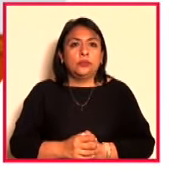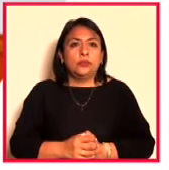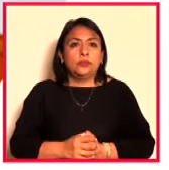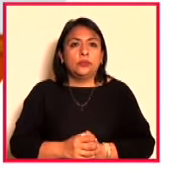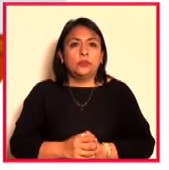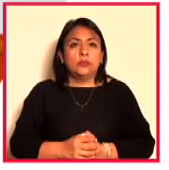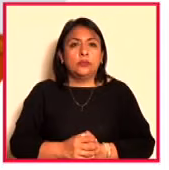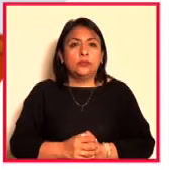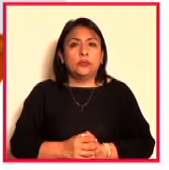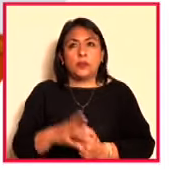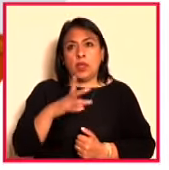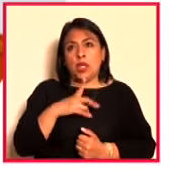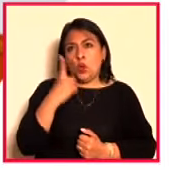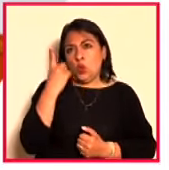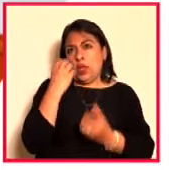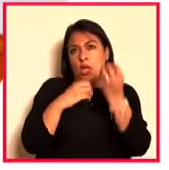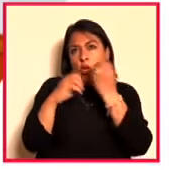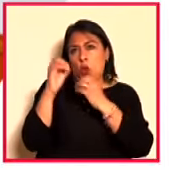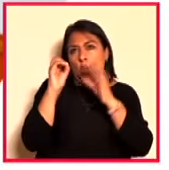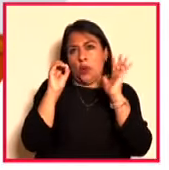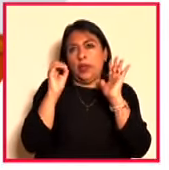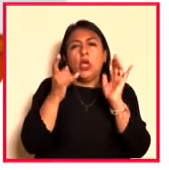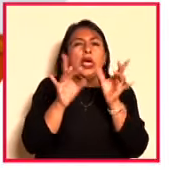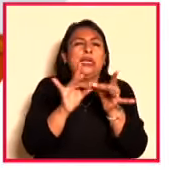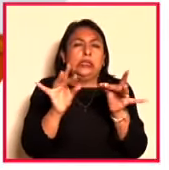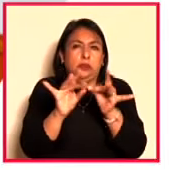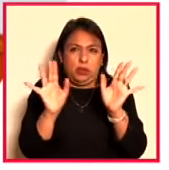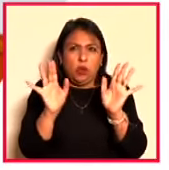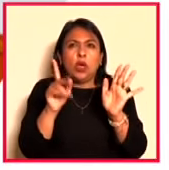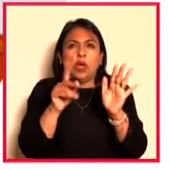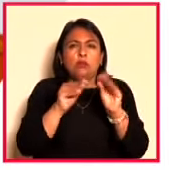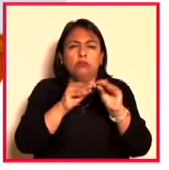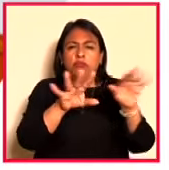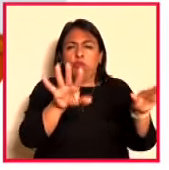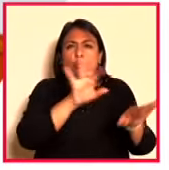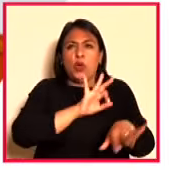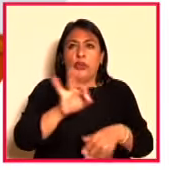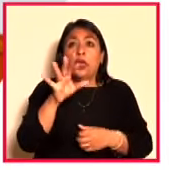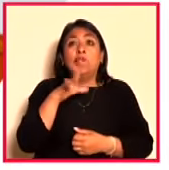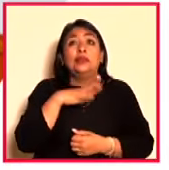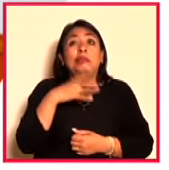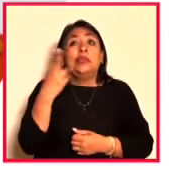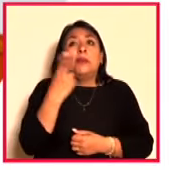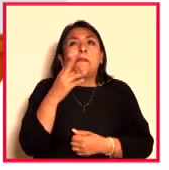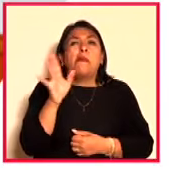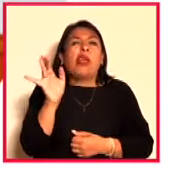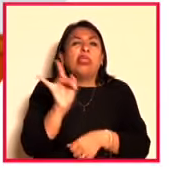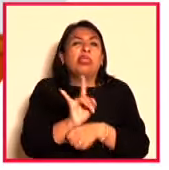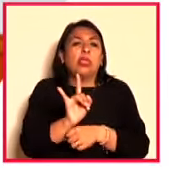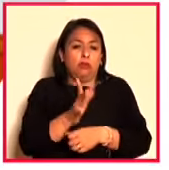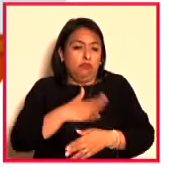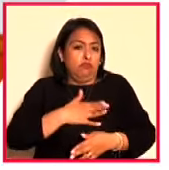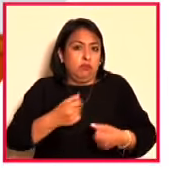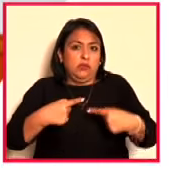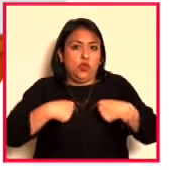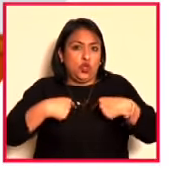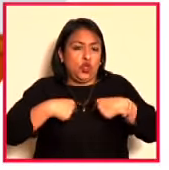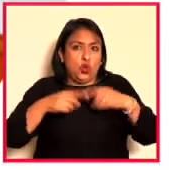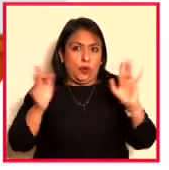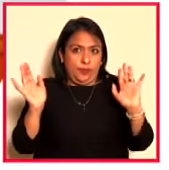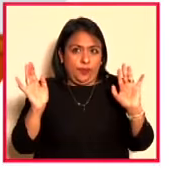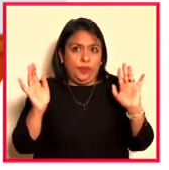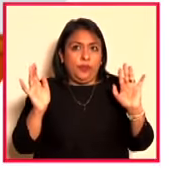Hay una obra que, bueno, les vendo la trama porque incluso se usa en la publicidad, ¿no? Vamos a tener que hacer como que somos nosotros. Yo voy, ¿de